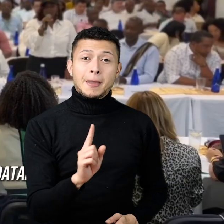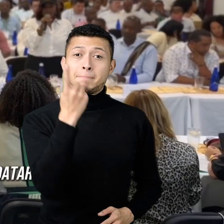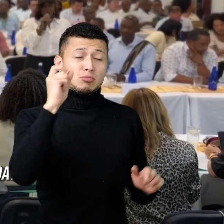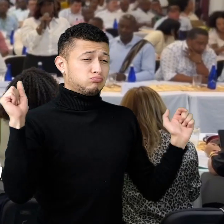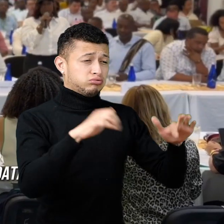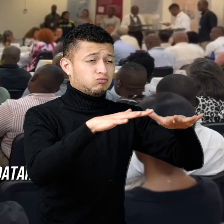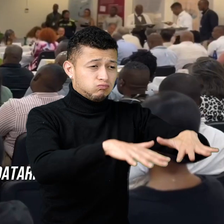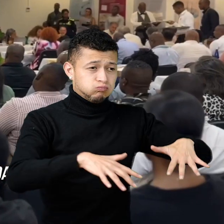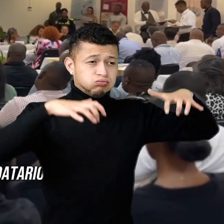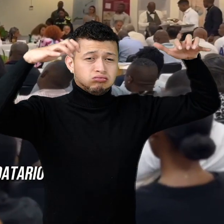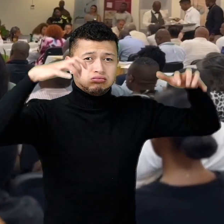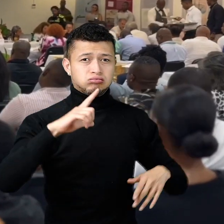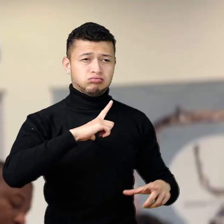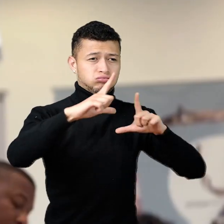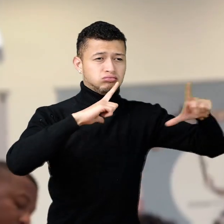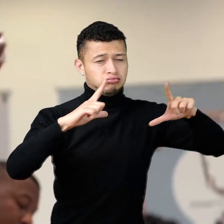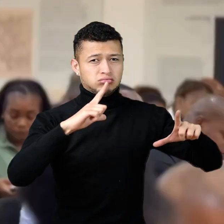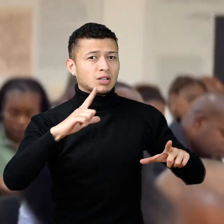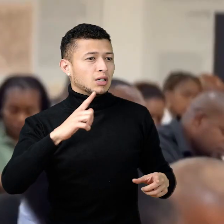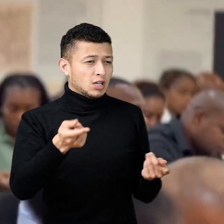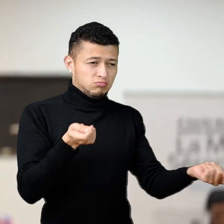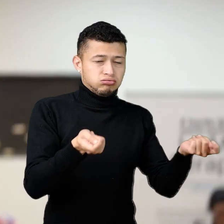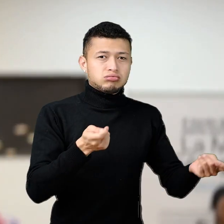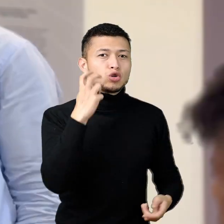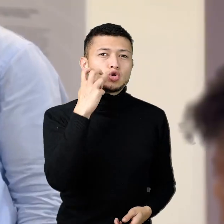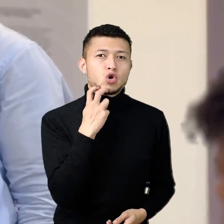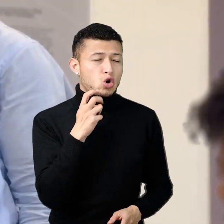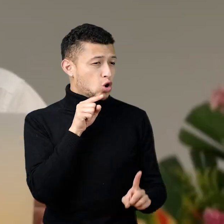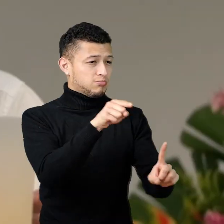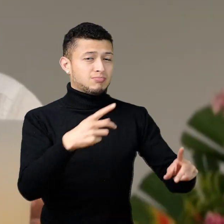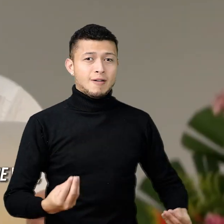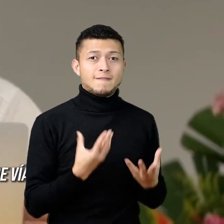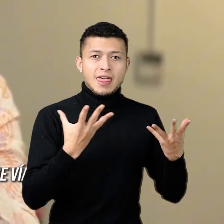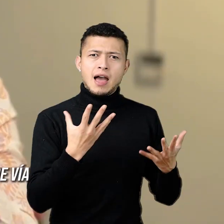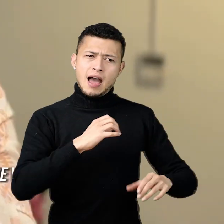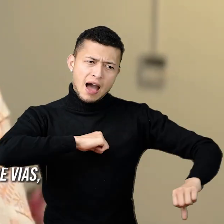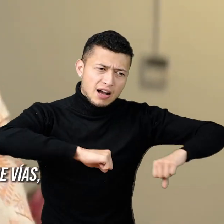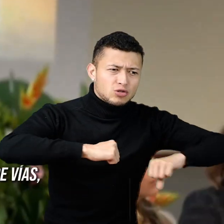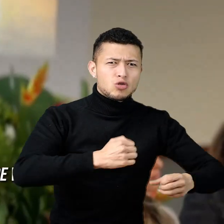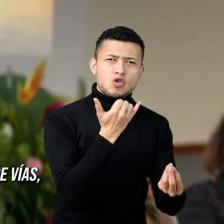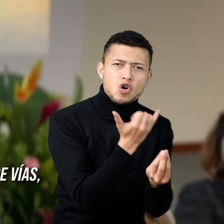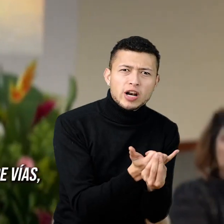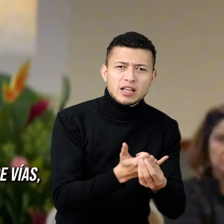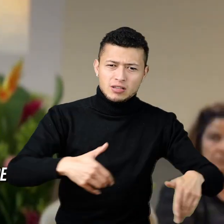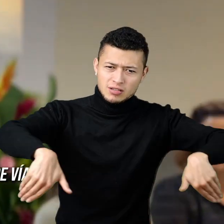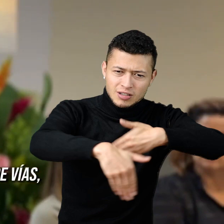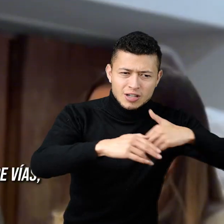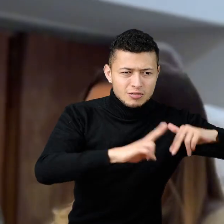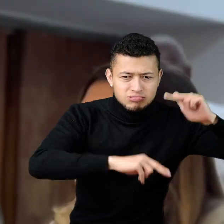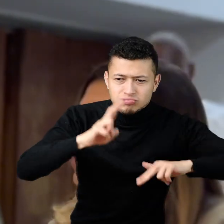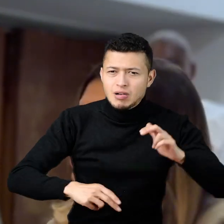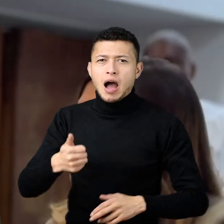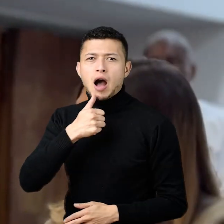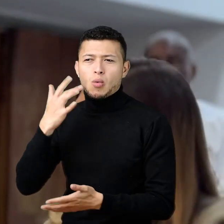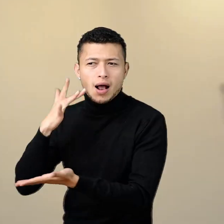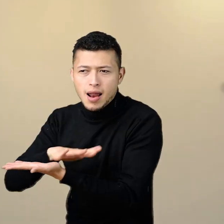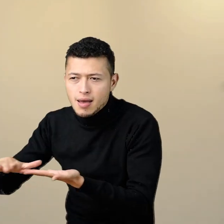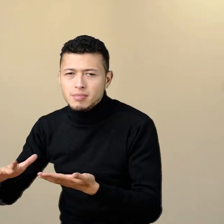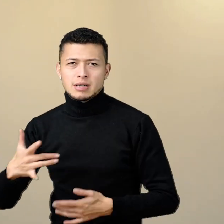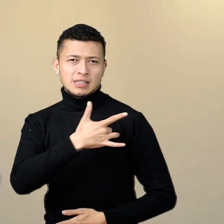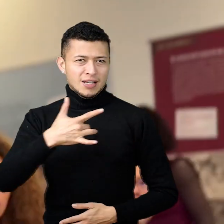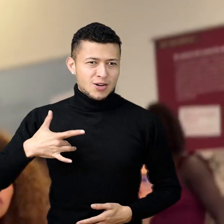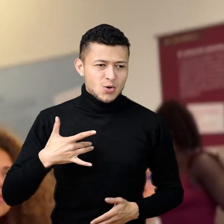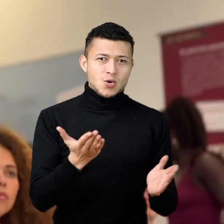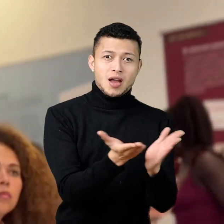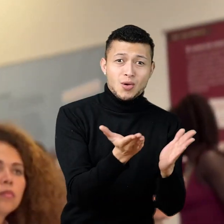Participamos en la primera cumbre de mandatarios por la vida del Chocó, donde priorizamos acciones concretas en términos de construcción de vías, agua potable,